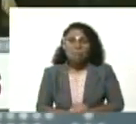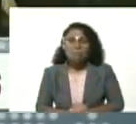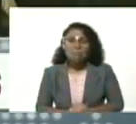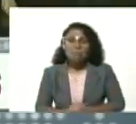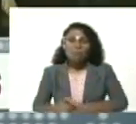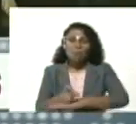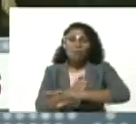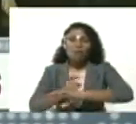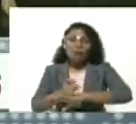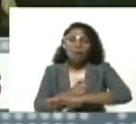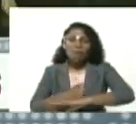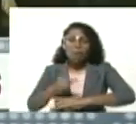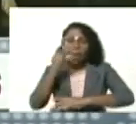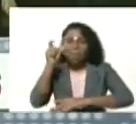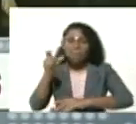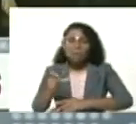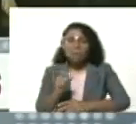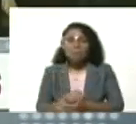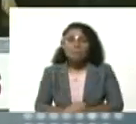Gobernador Justo Noguera,